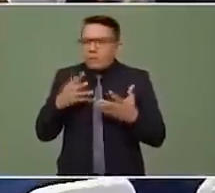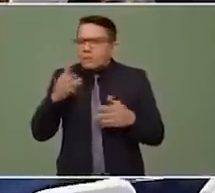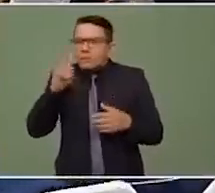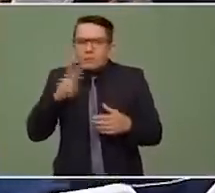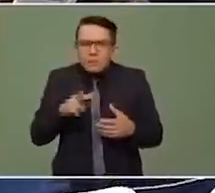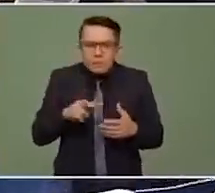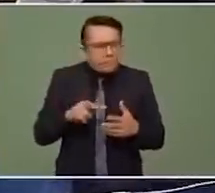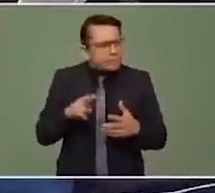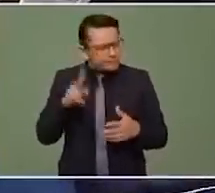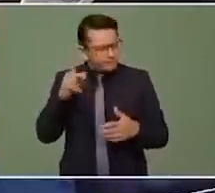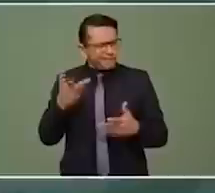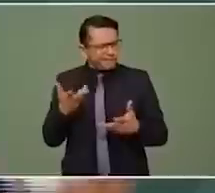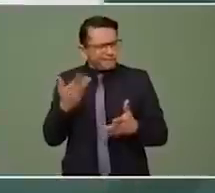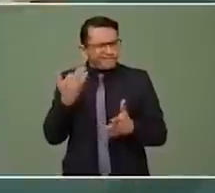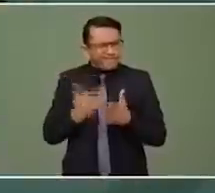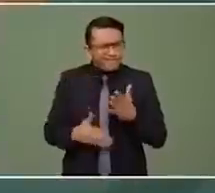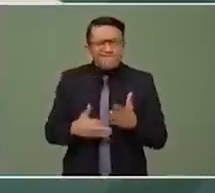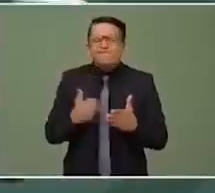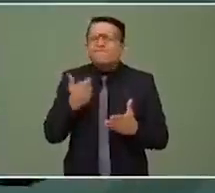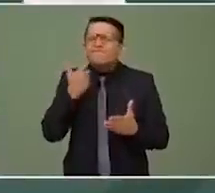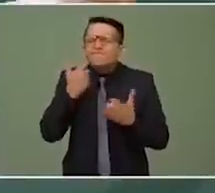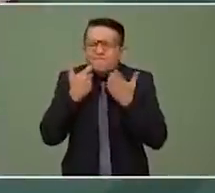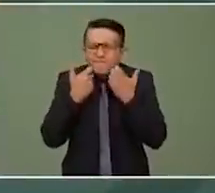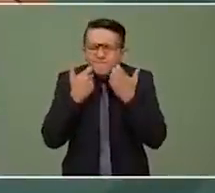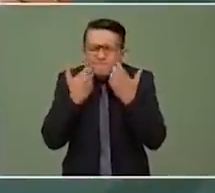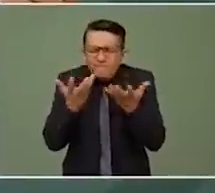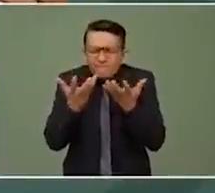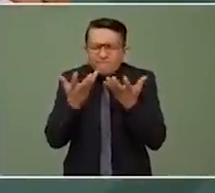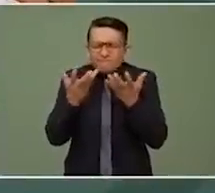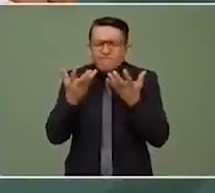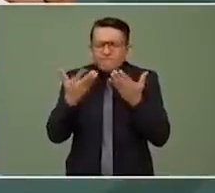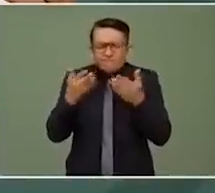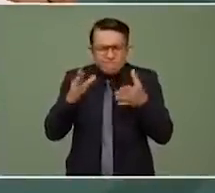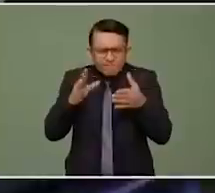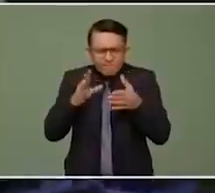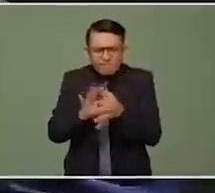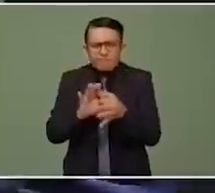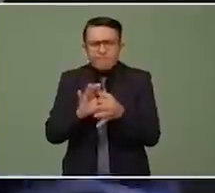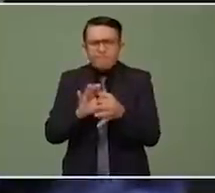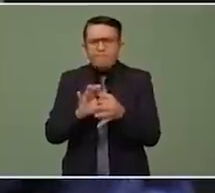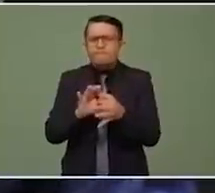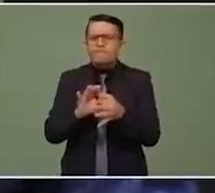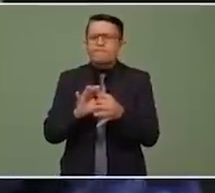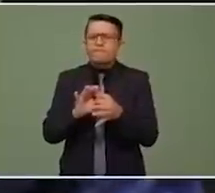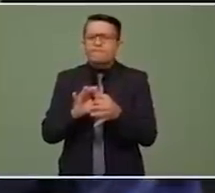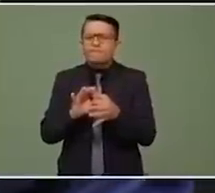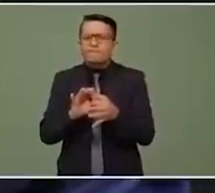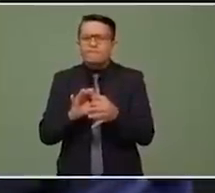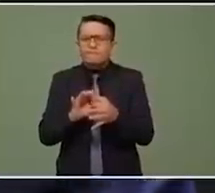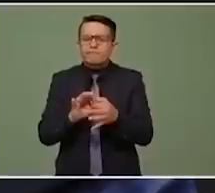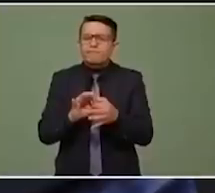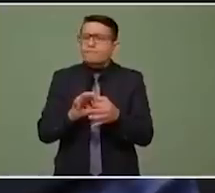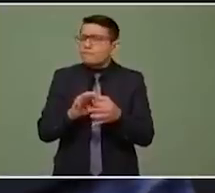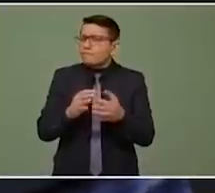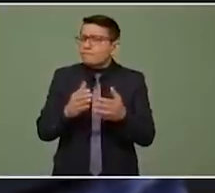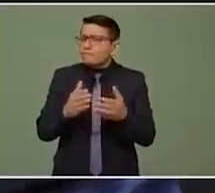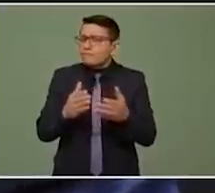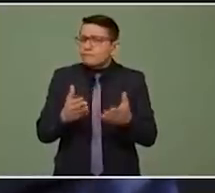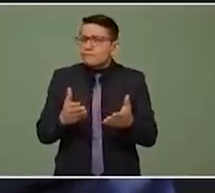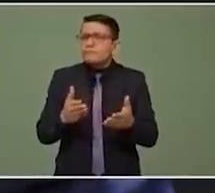lo que queremos es sumar unirnos todos la secretaria de defensa